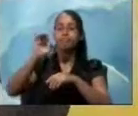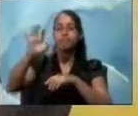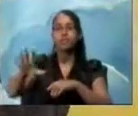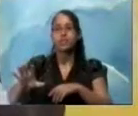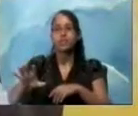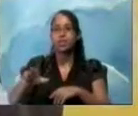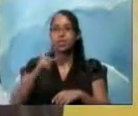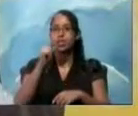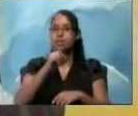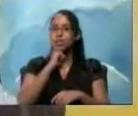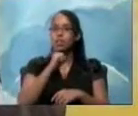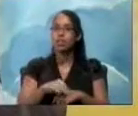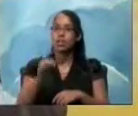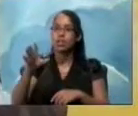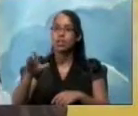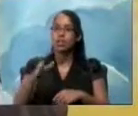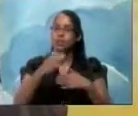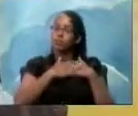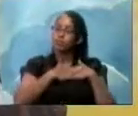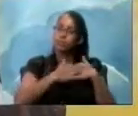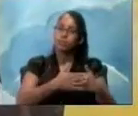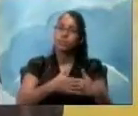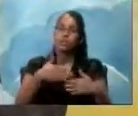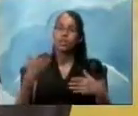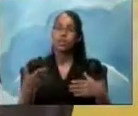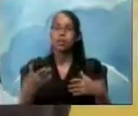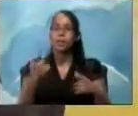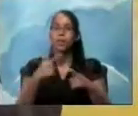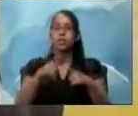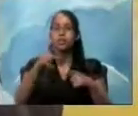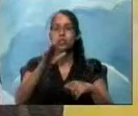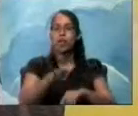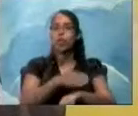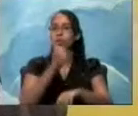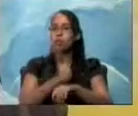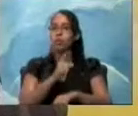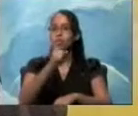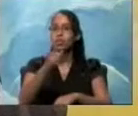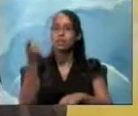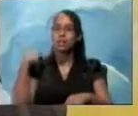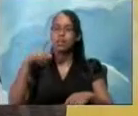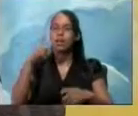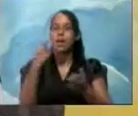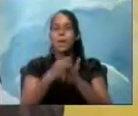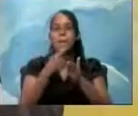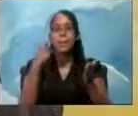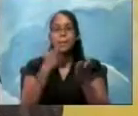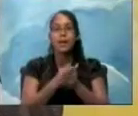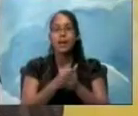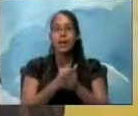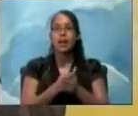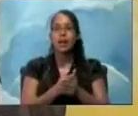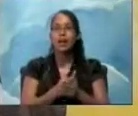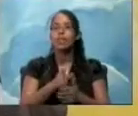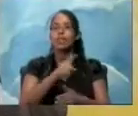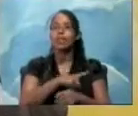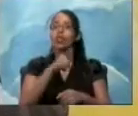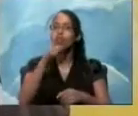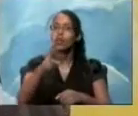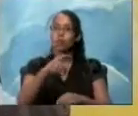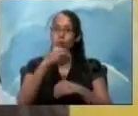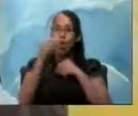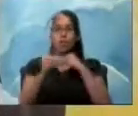usted es inocente, de seguro que se merece que le suelten, pero si usted es culpable, usted tiene que pagar el cuadrante de lo que usted